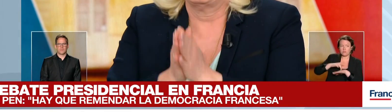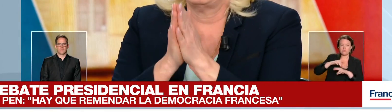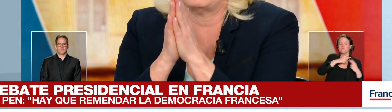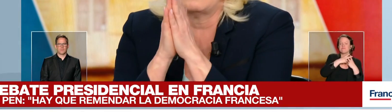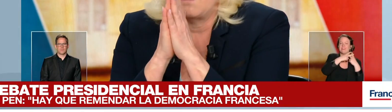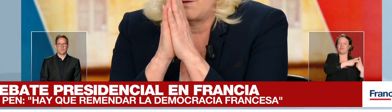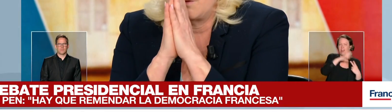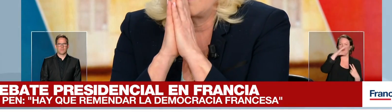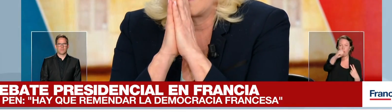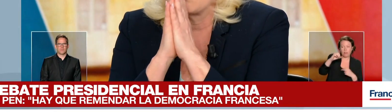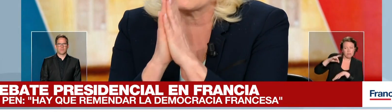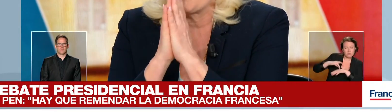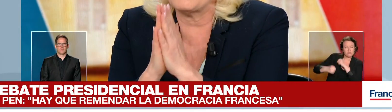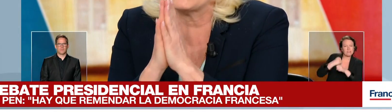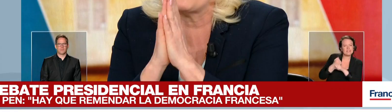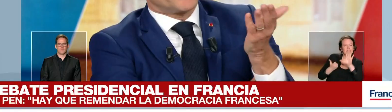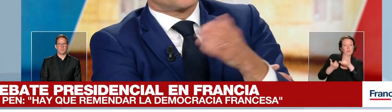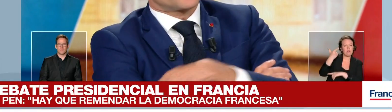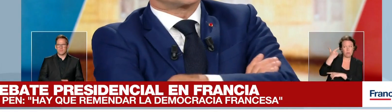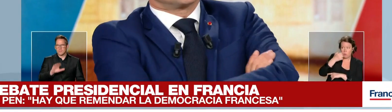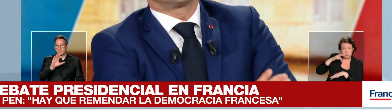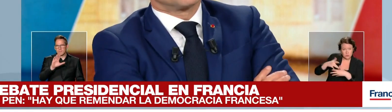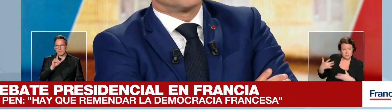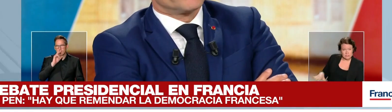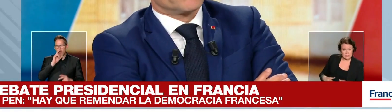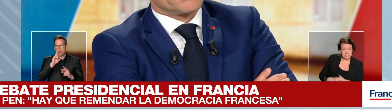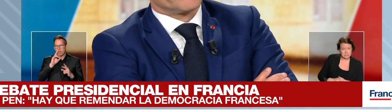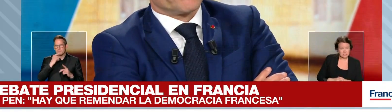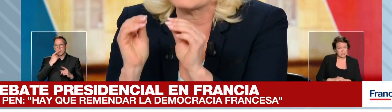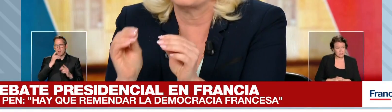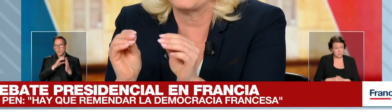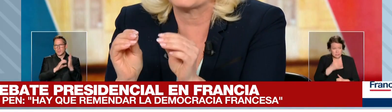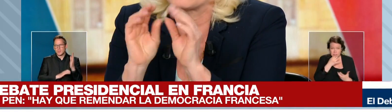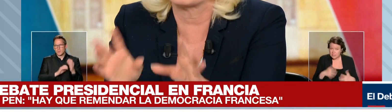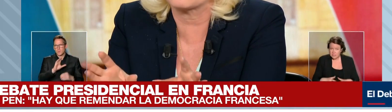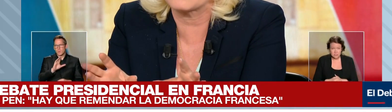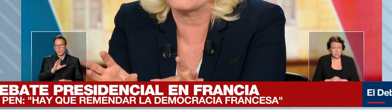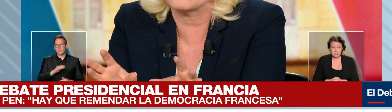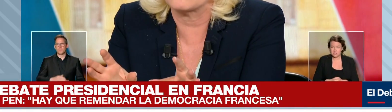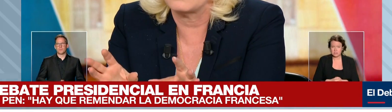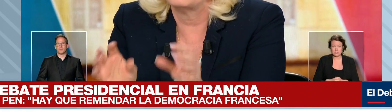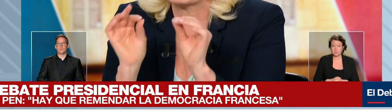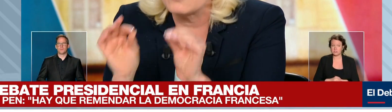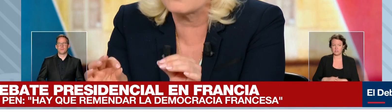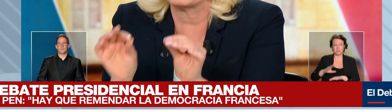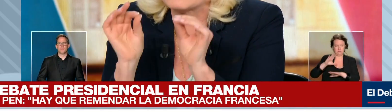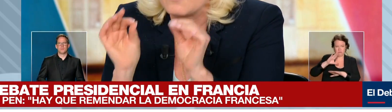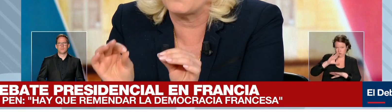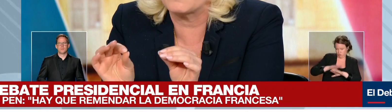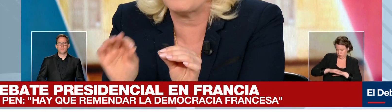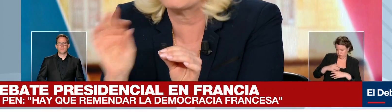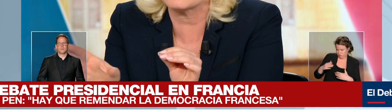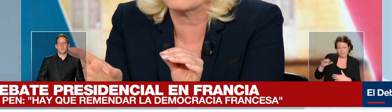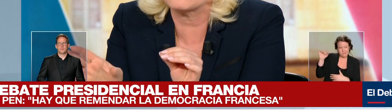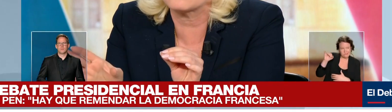como lo defendió después, después del 62. La que no ley suprema prevé tocar la Constitución. Dice que el soberano es el pueblo. Sí,